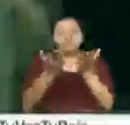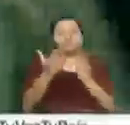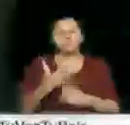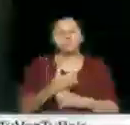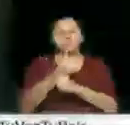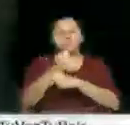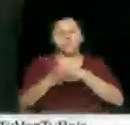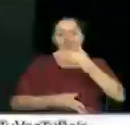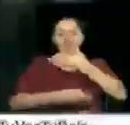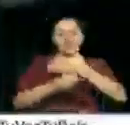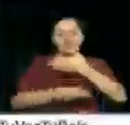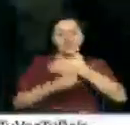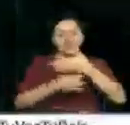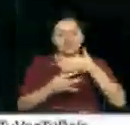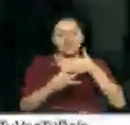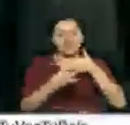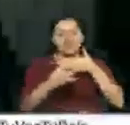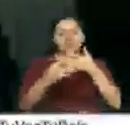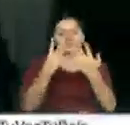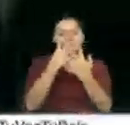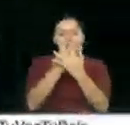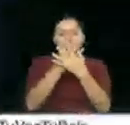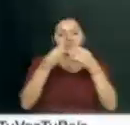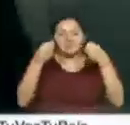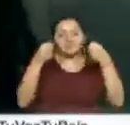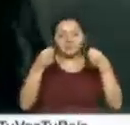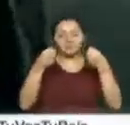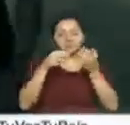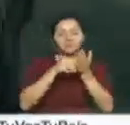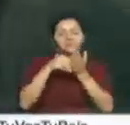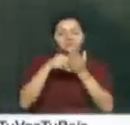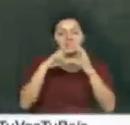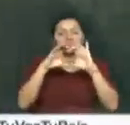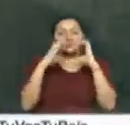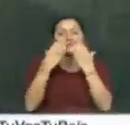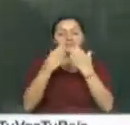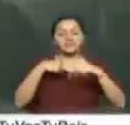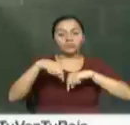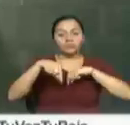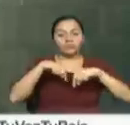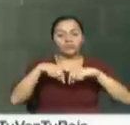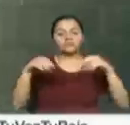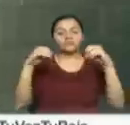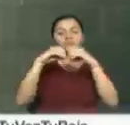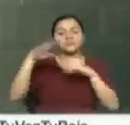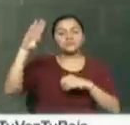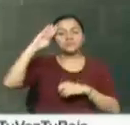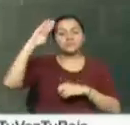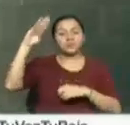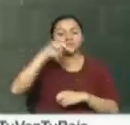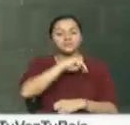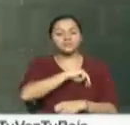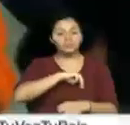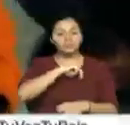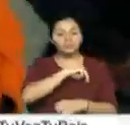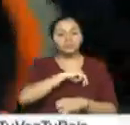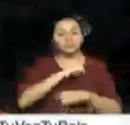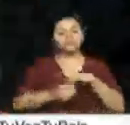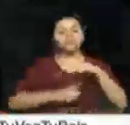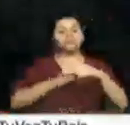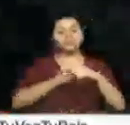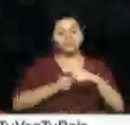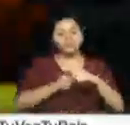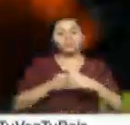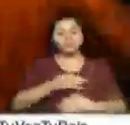complementaria, como los guías penitenciarios, miembros de la Comisión de Tránsito del Ecuador, de la Policía Metropolitana y Municipal y los